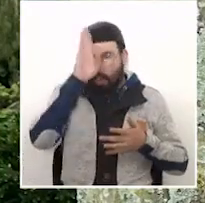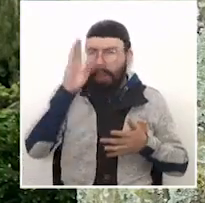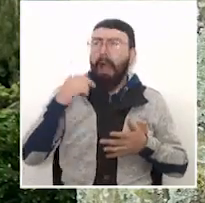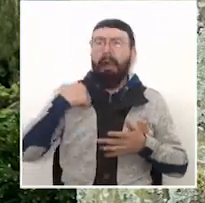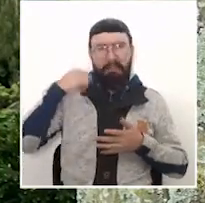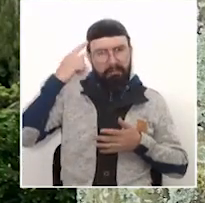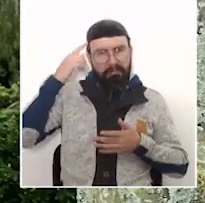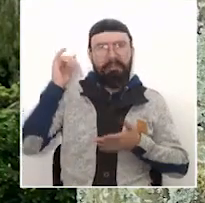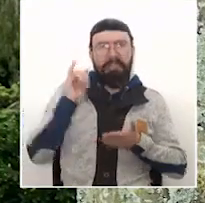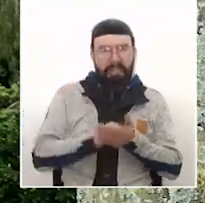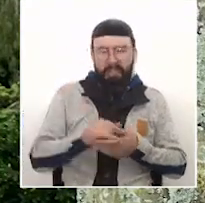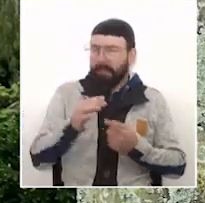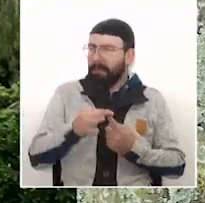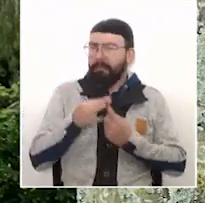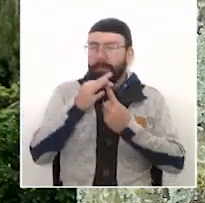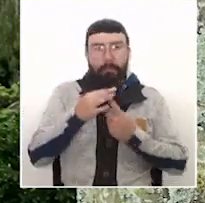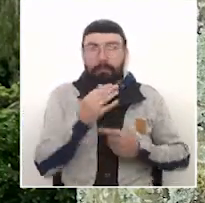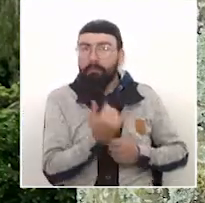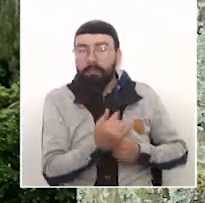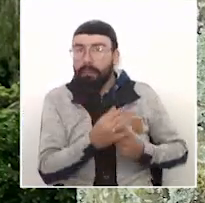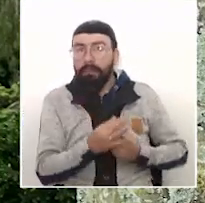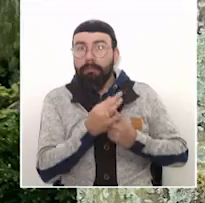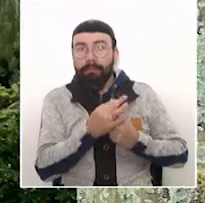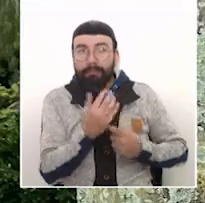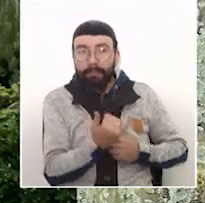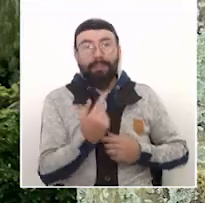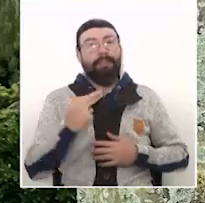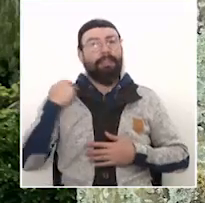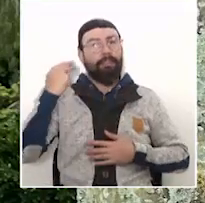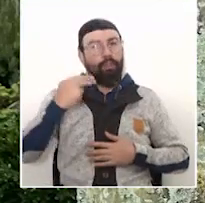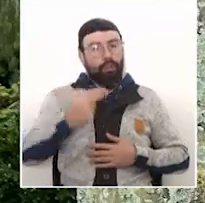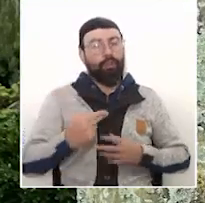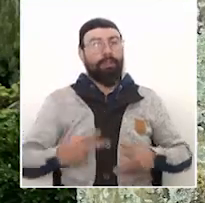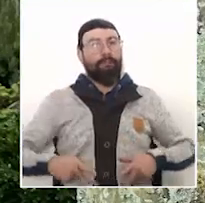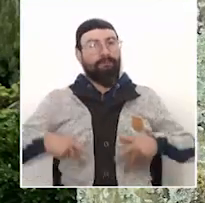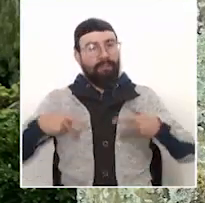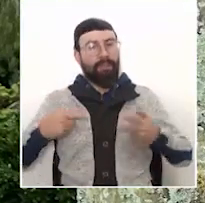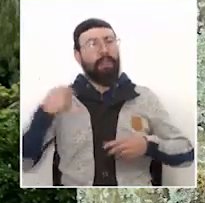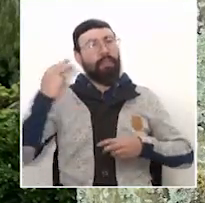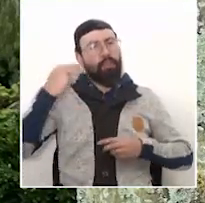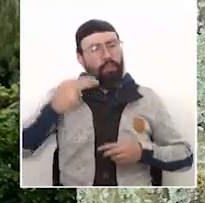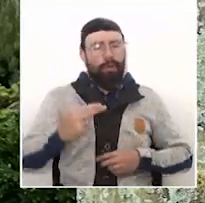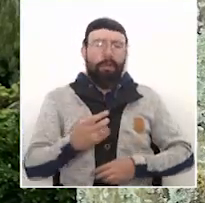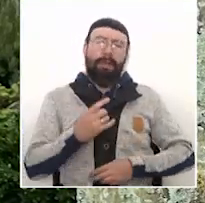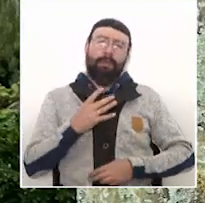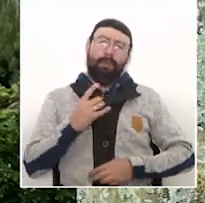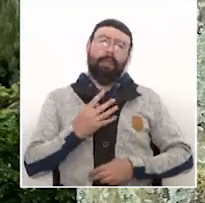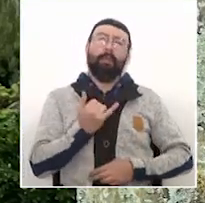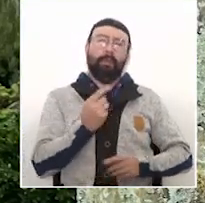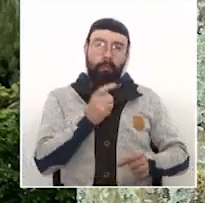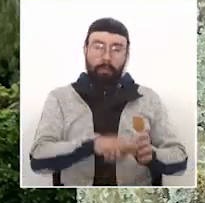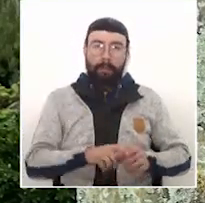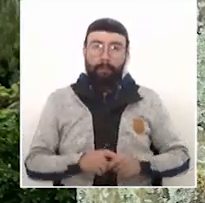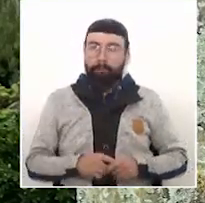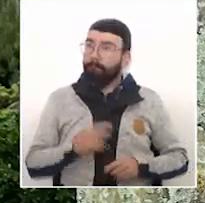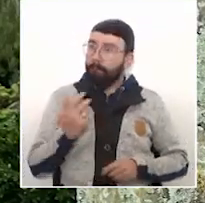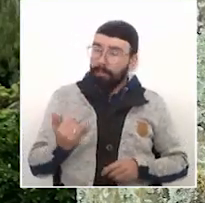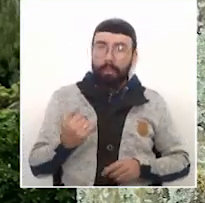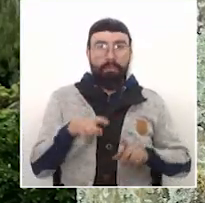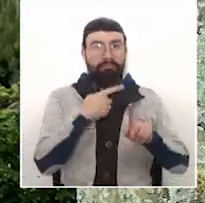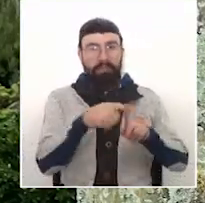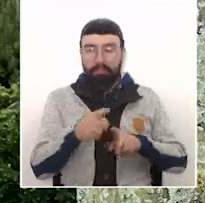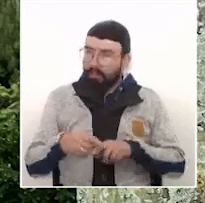que va directamente relacionado con nuestra historia de vida, con nuestra historia de dolor. Ese sistema de creencias está